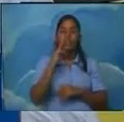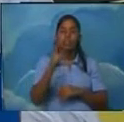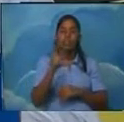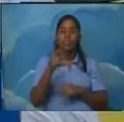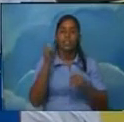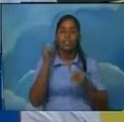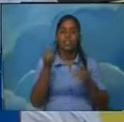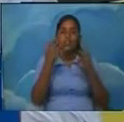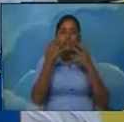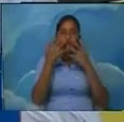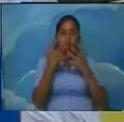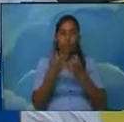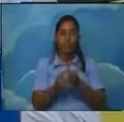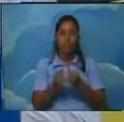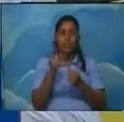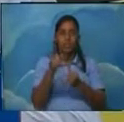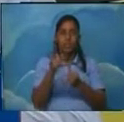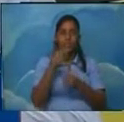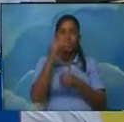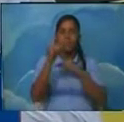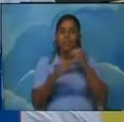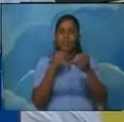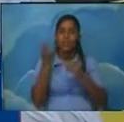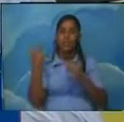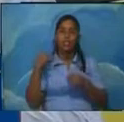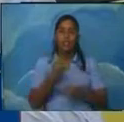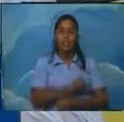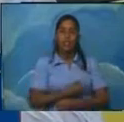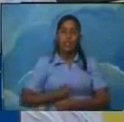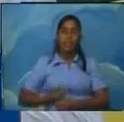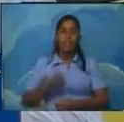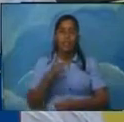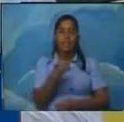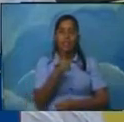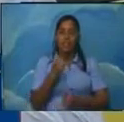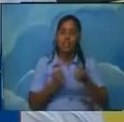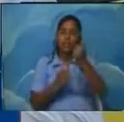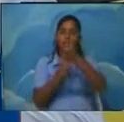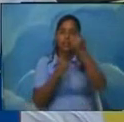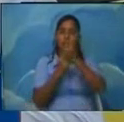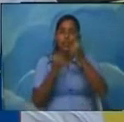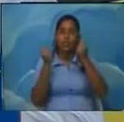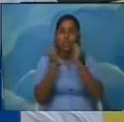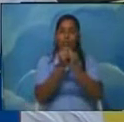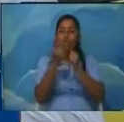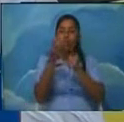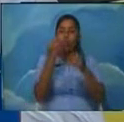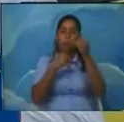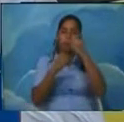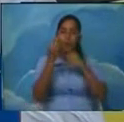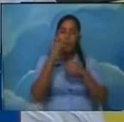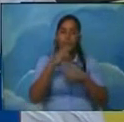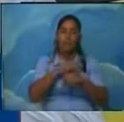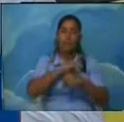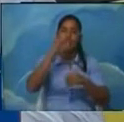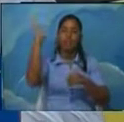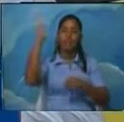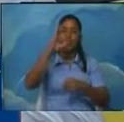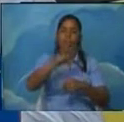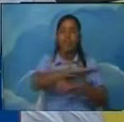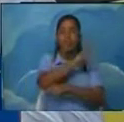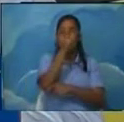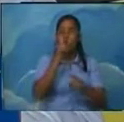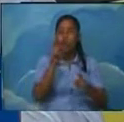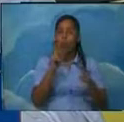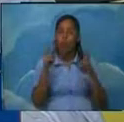te afligió y te hizo tener hambre y te sustentó con Maná comida que no